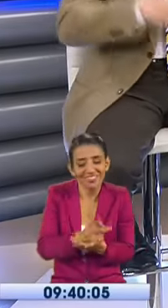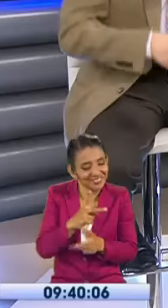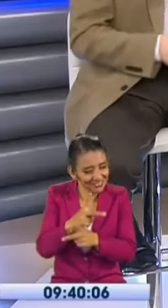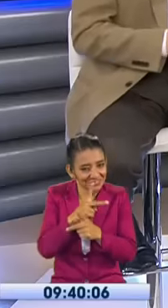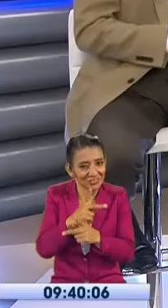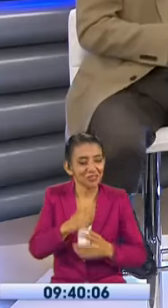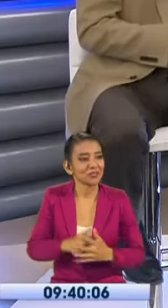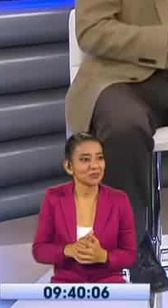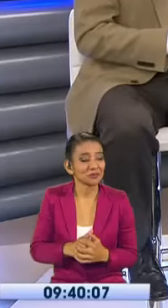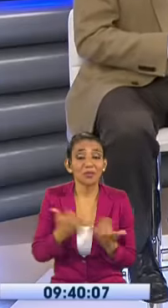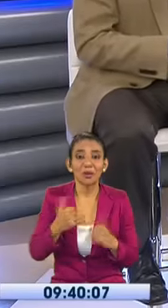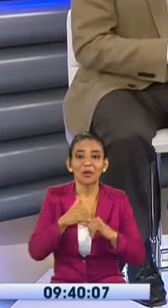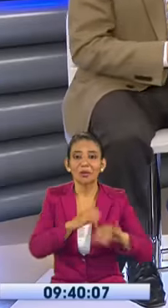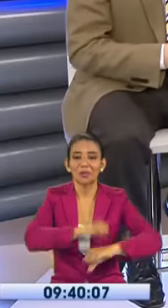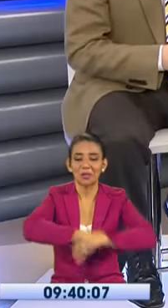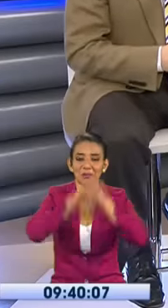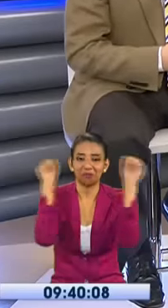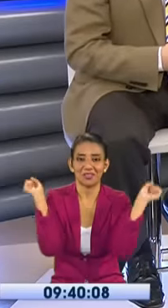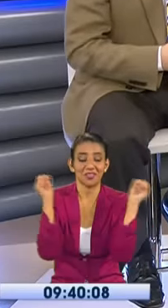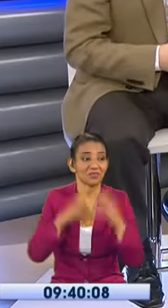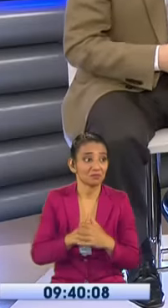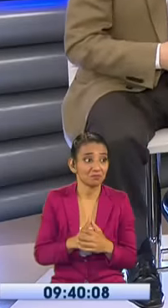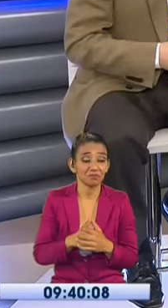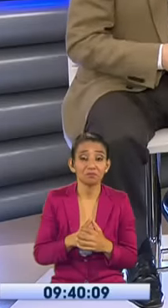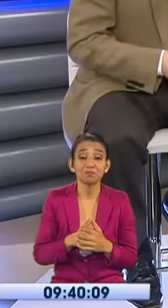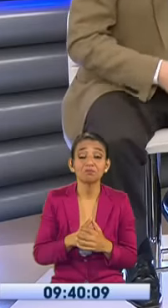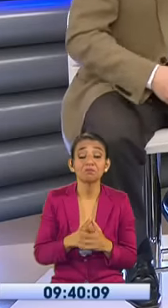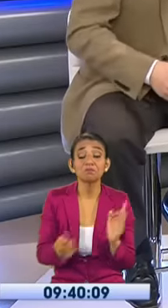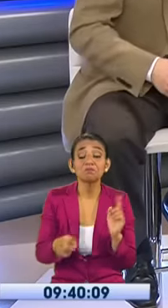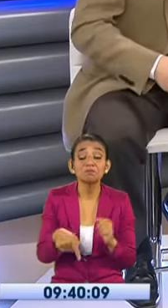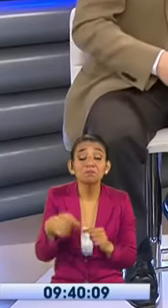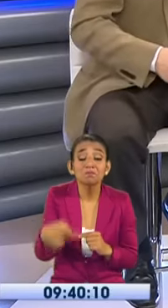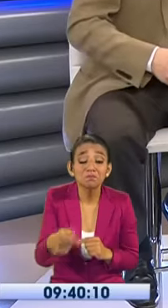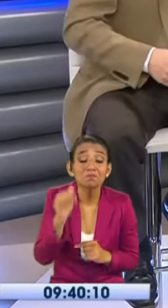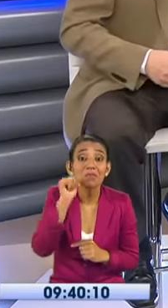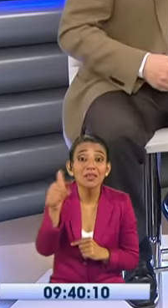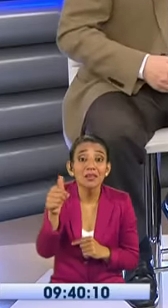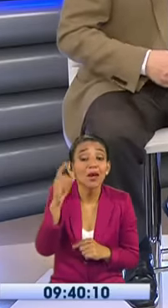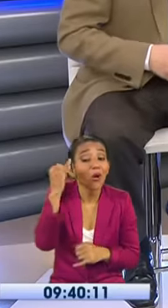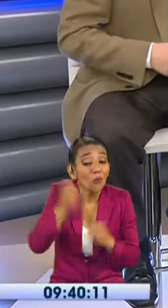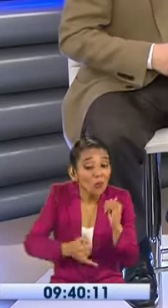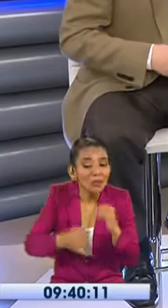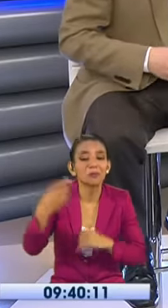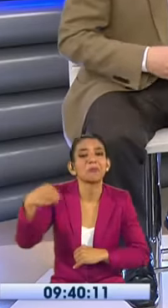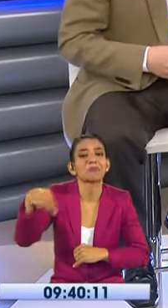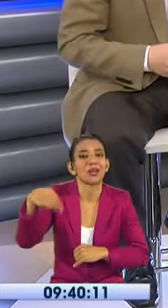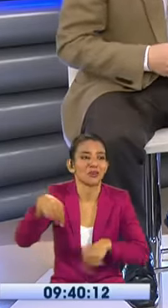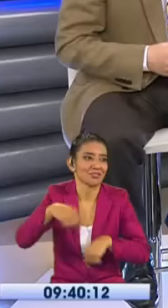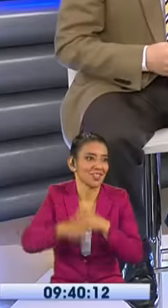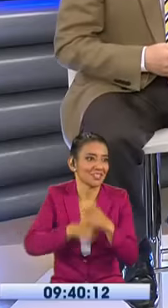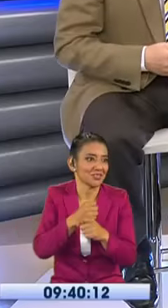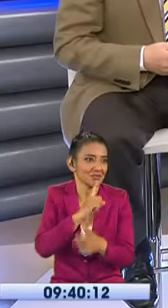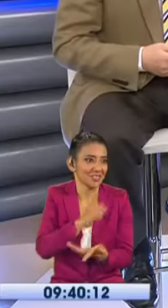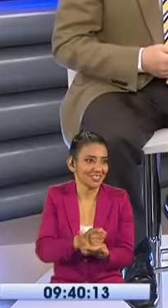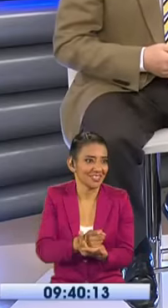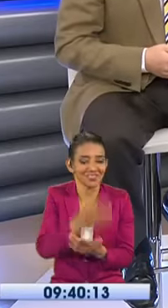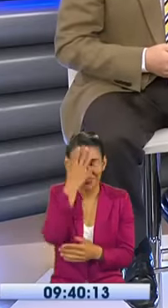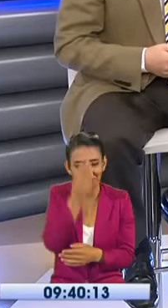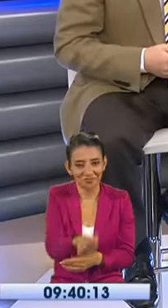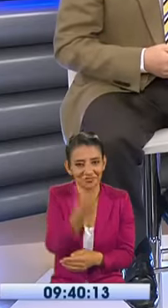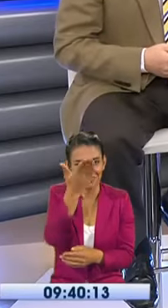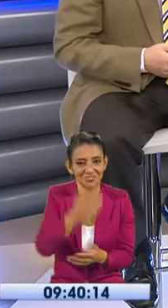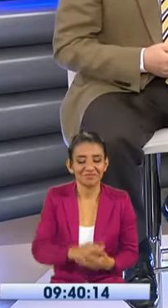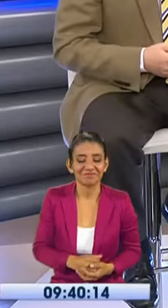precavidos. Viene el Club de la Mañana, nosotros retornaremos el día miércoles, el último miércoles favorable del año. Justamente, Robert, muy buenos días para